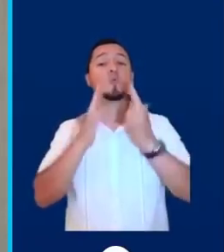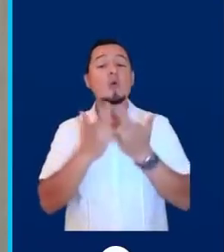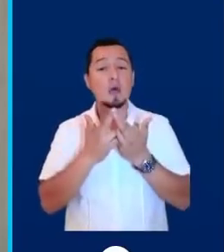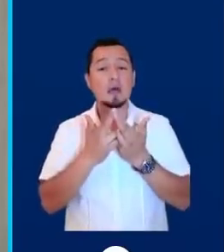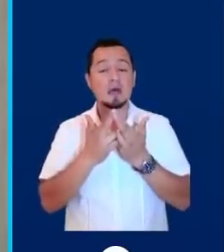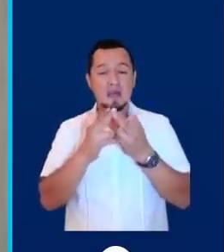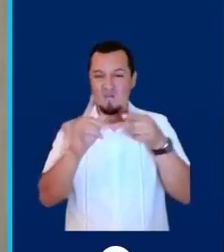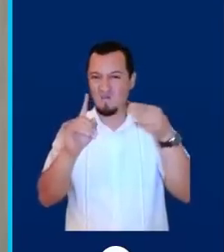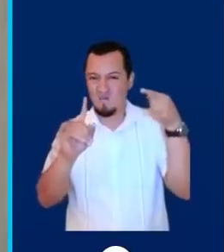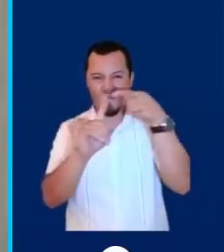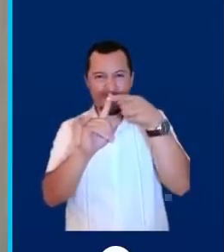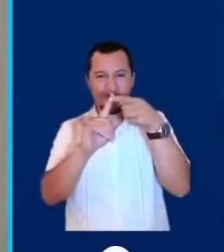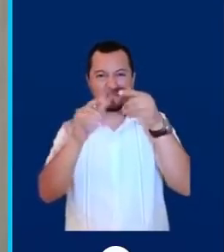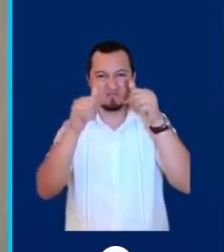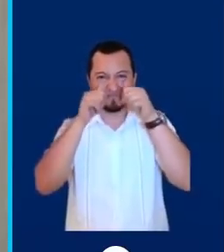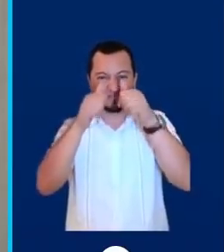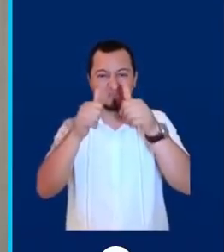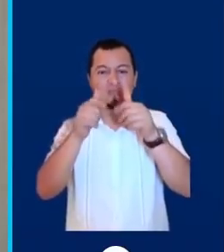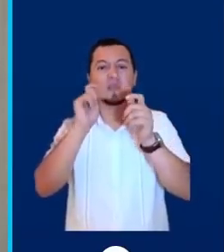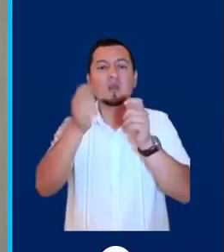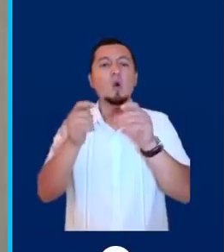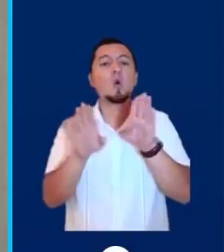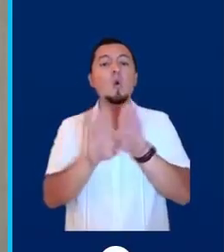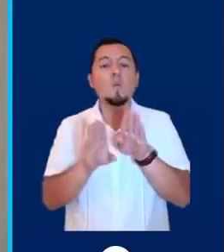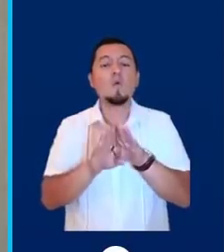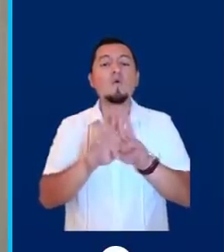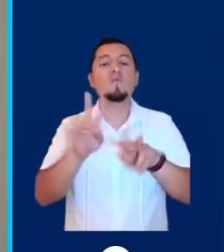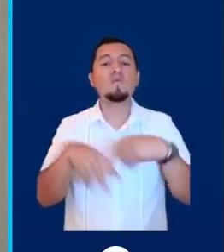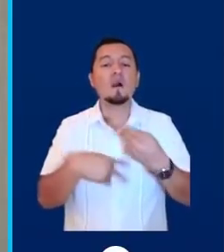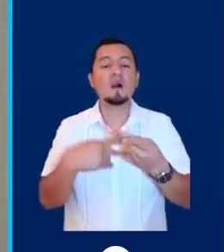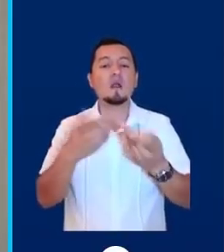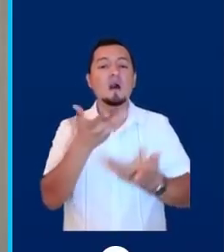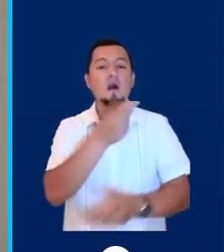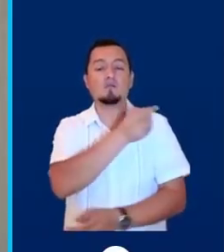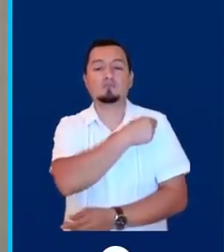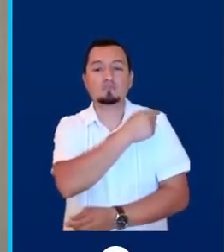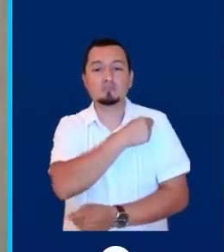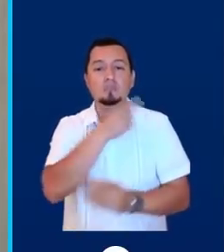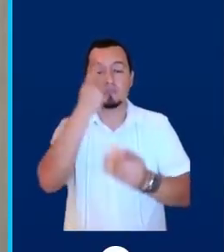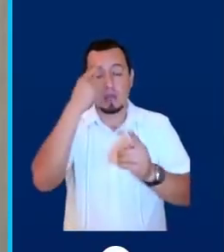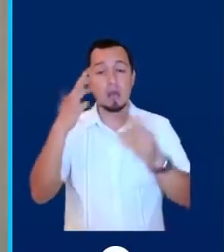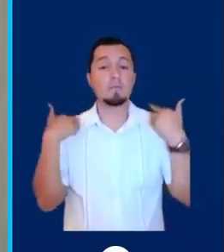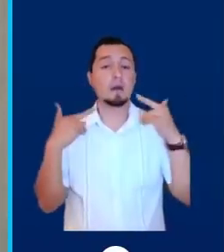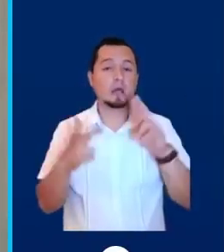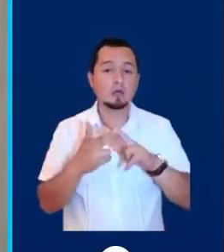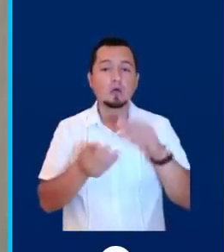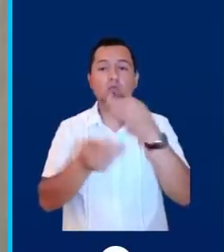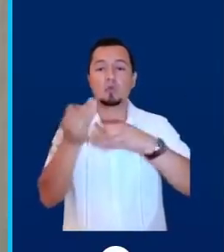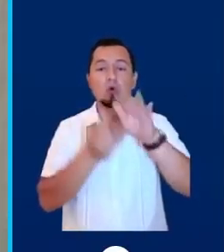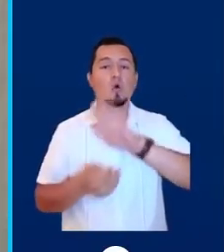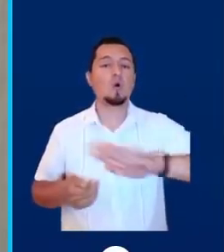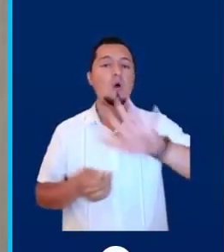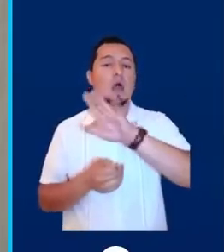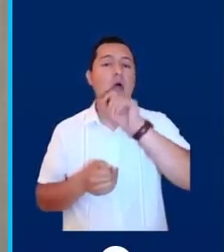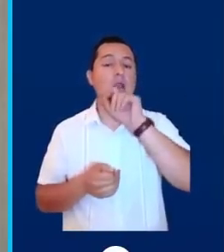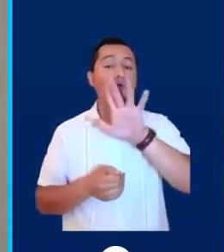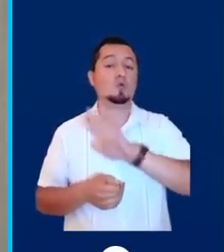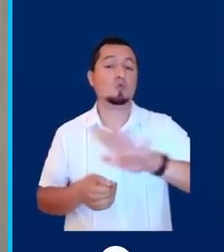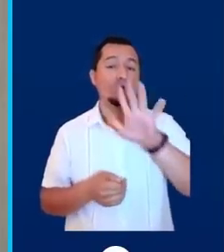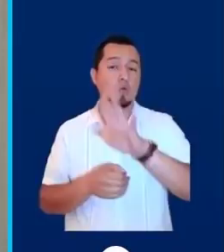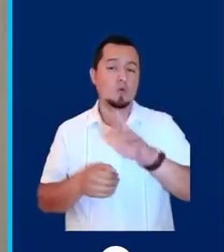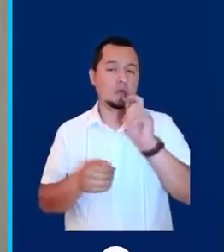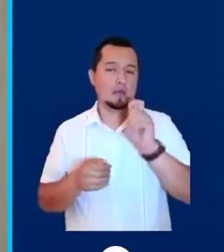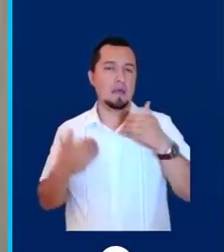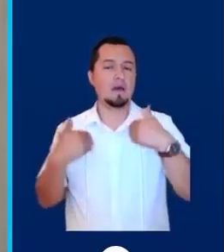prensa específica para dar todos los detalles del proceso de vacunación para maestras y maestros en Jalisco. A